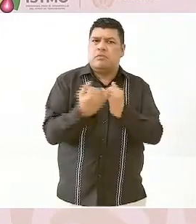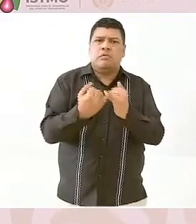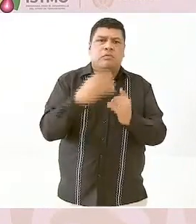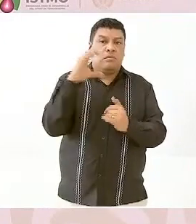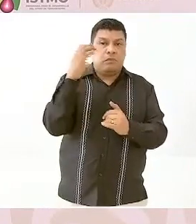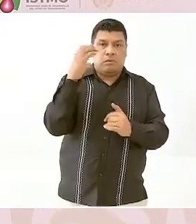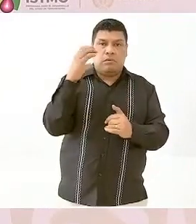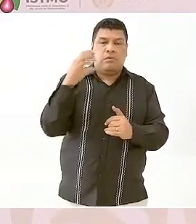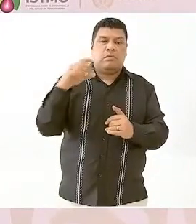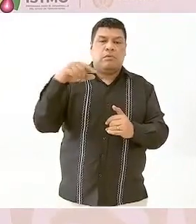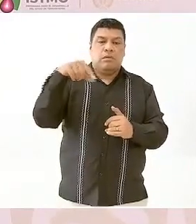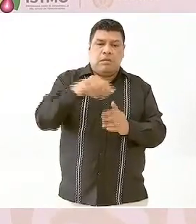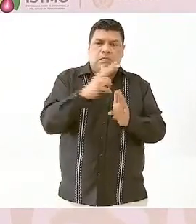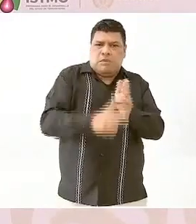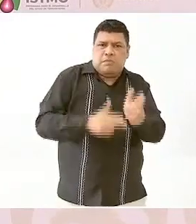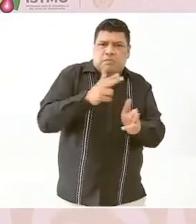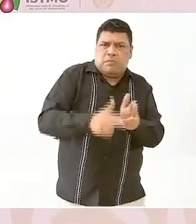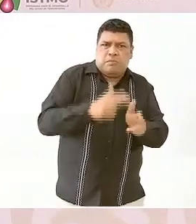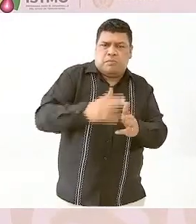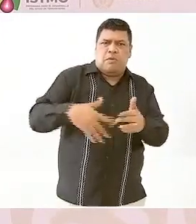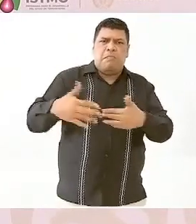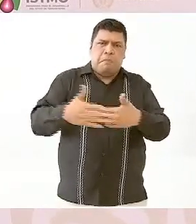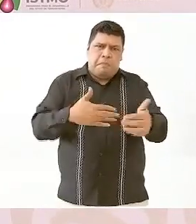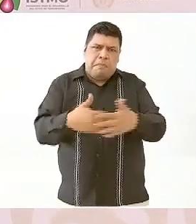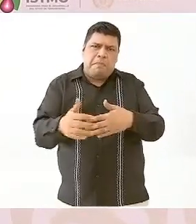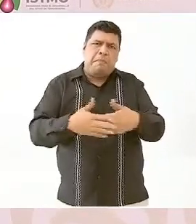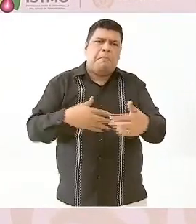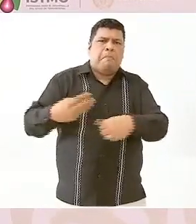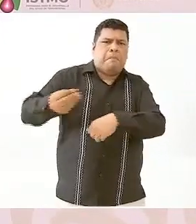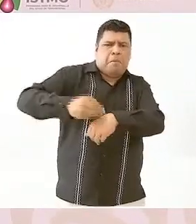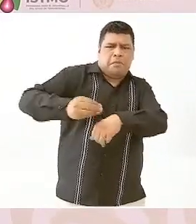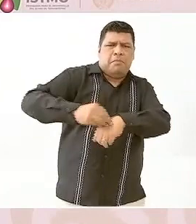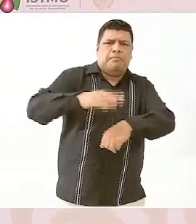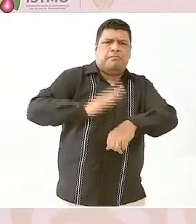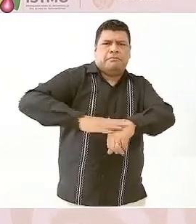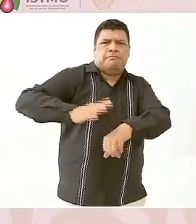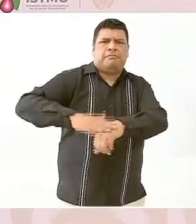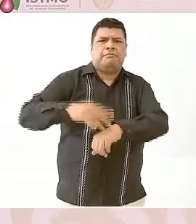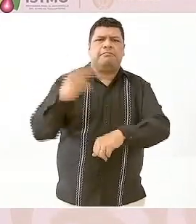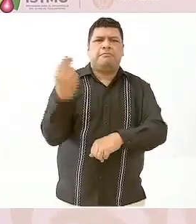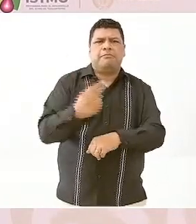básicamente, con el añadido